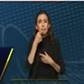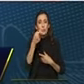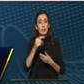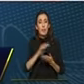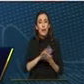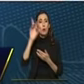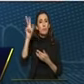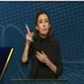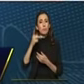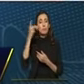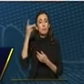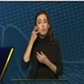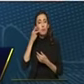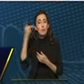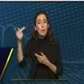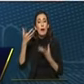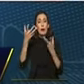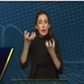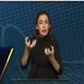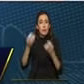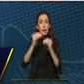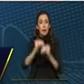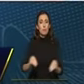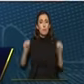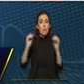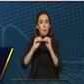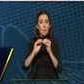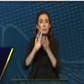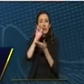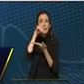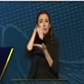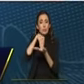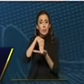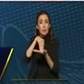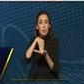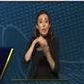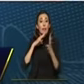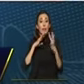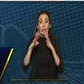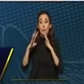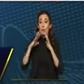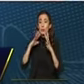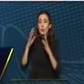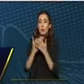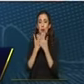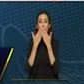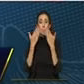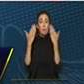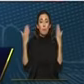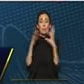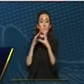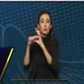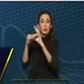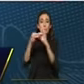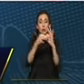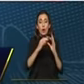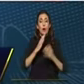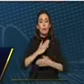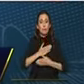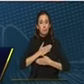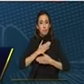del almendro de nácar te requiero, que tenemos que hablar de muchas cosas, compañero del